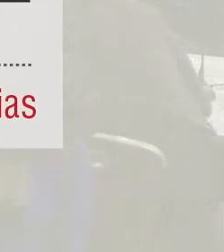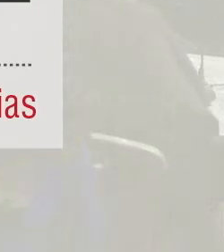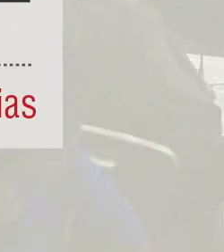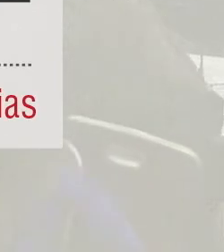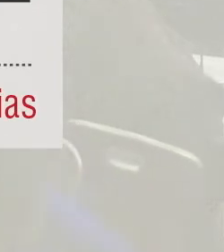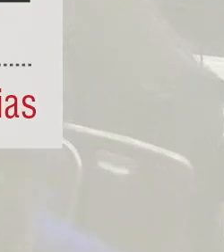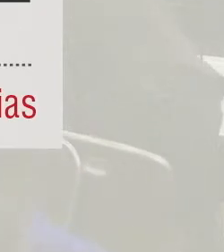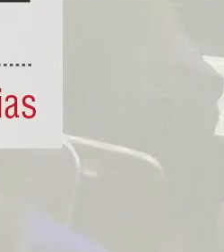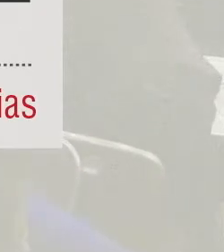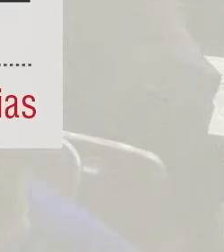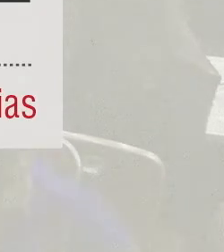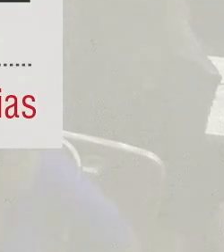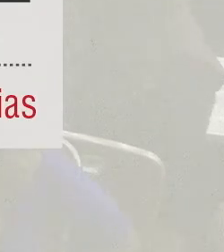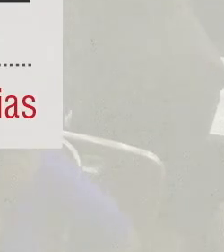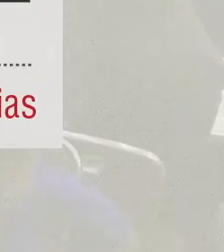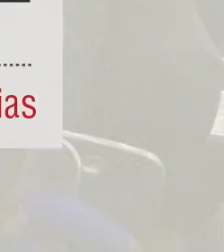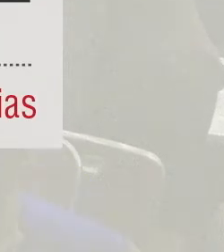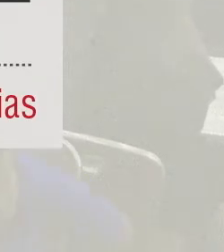Gracias.